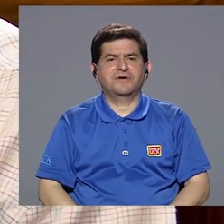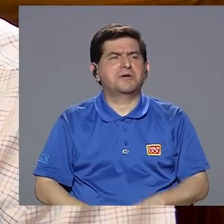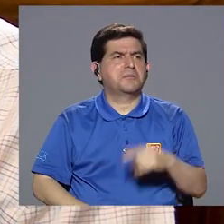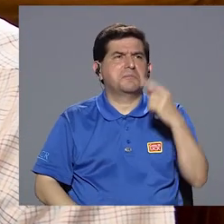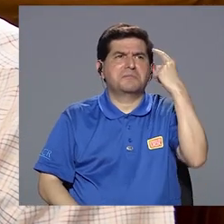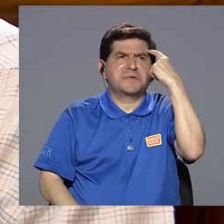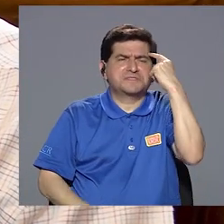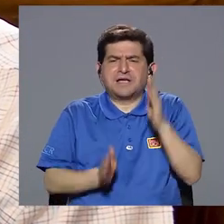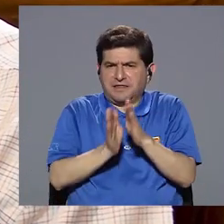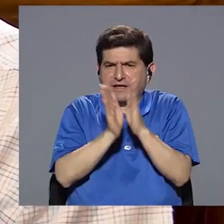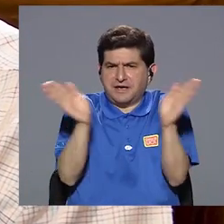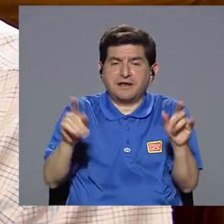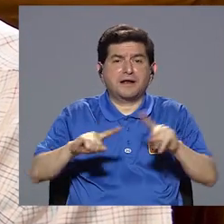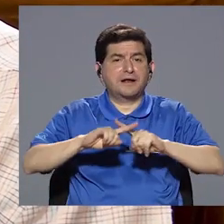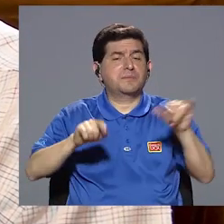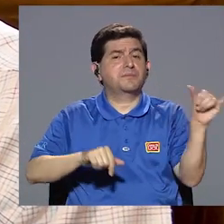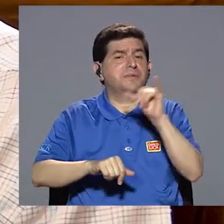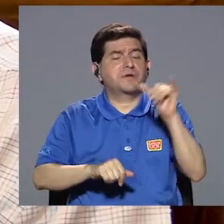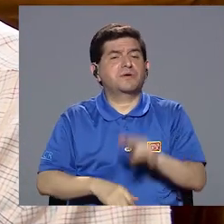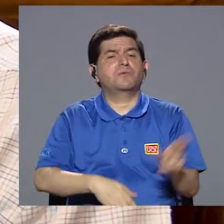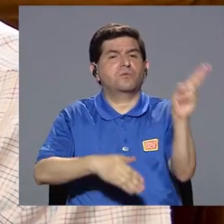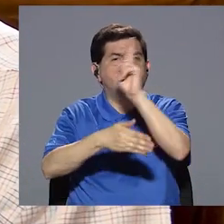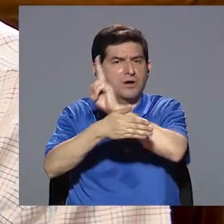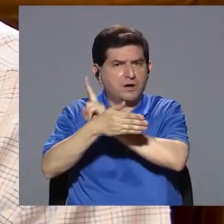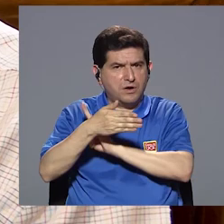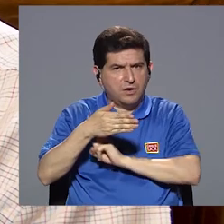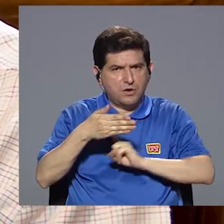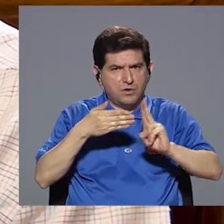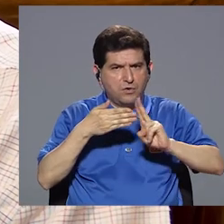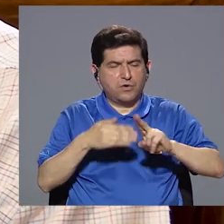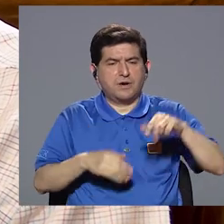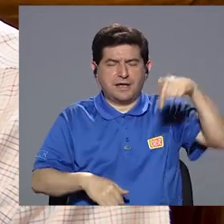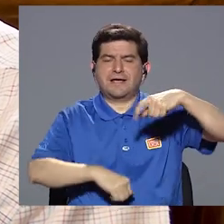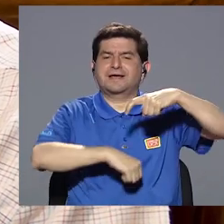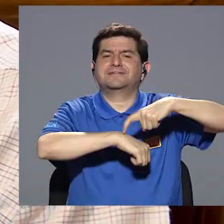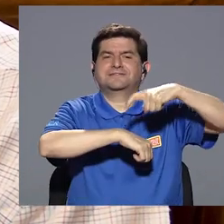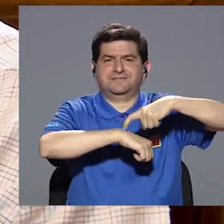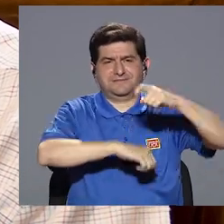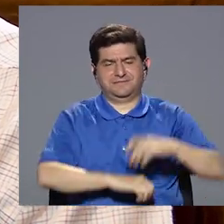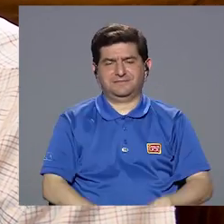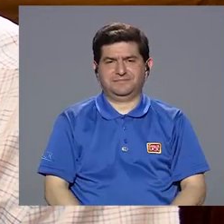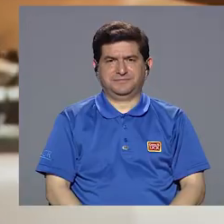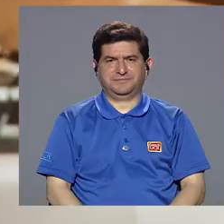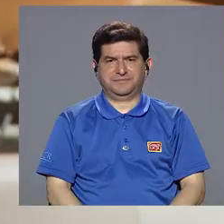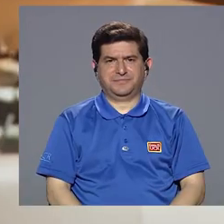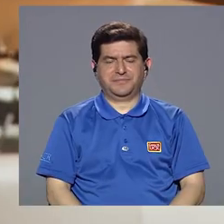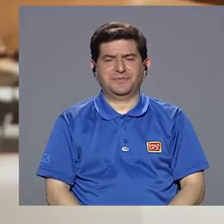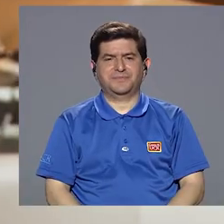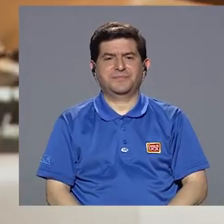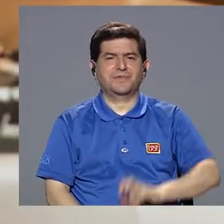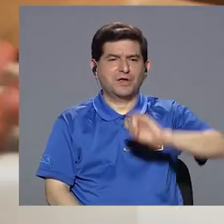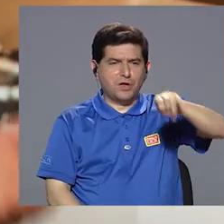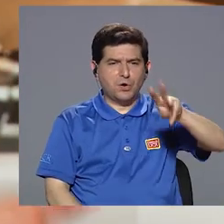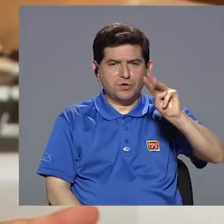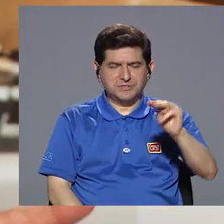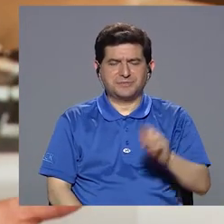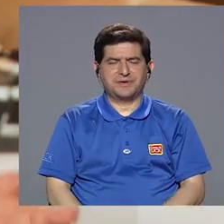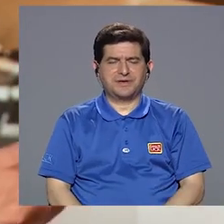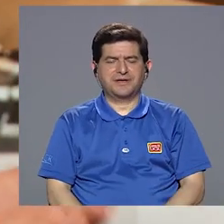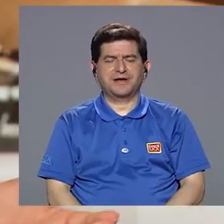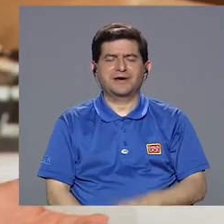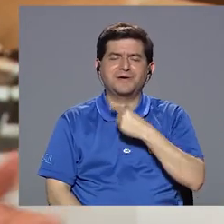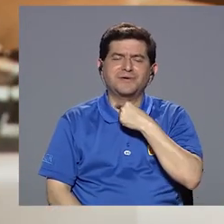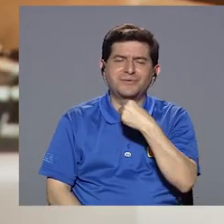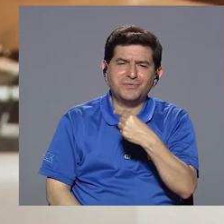universidad en general pero también sobre la universidad en nuestros tiempos para mí cosa